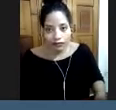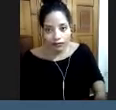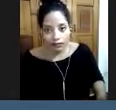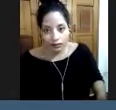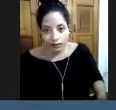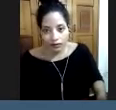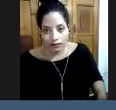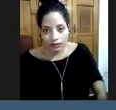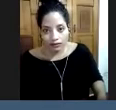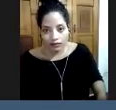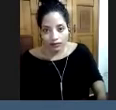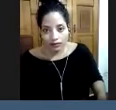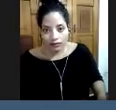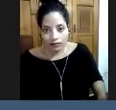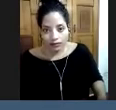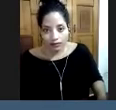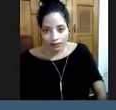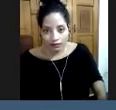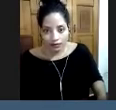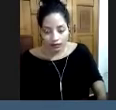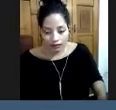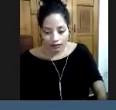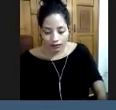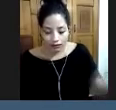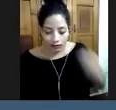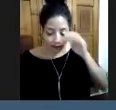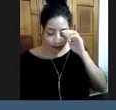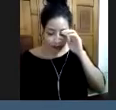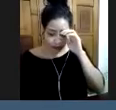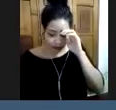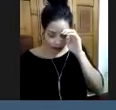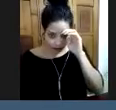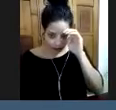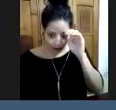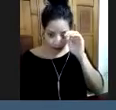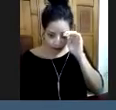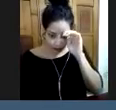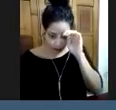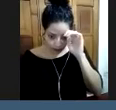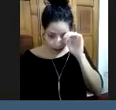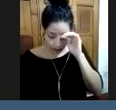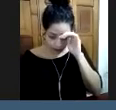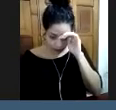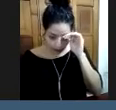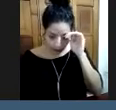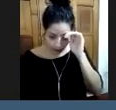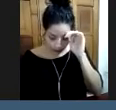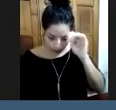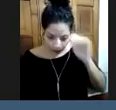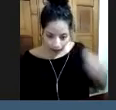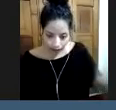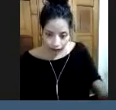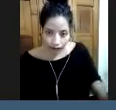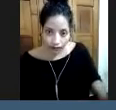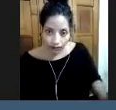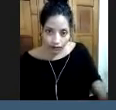ella realizar sus tareas y pues, llevar a cabo sus clases, tengo